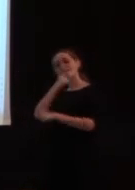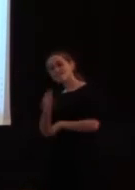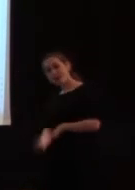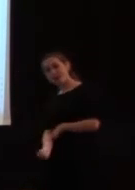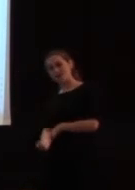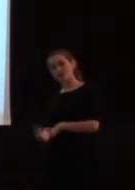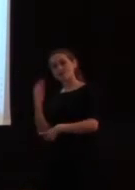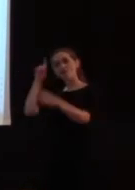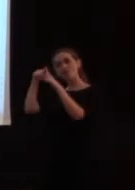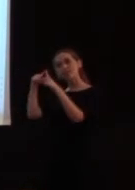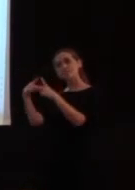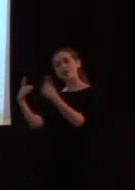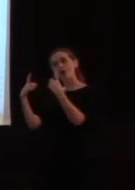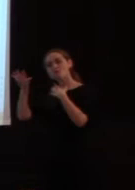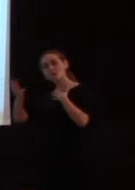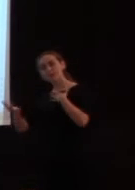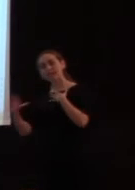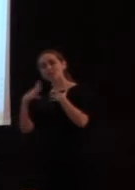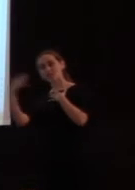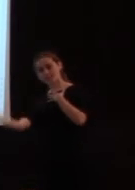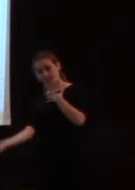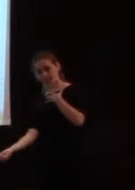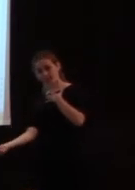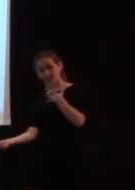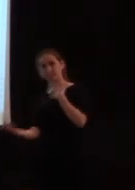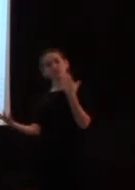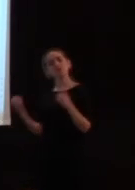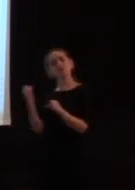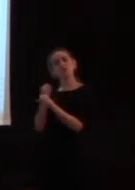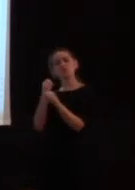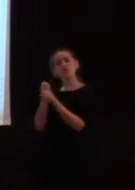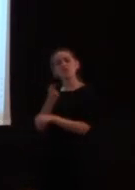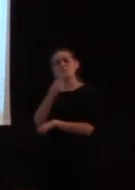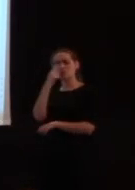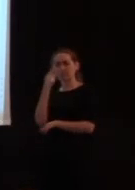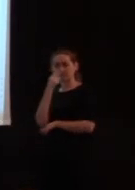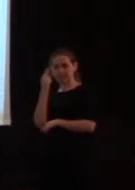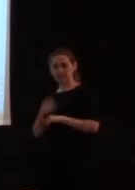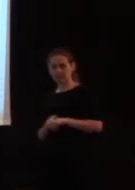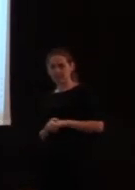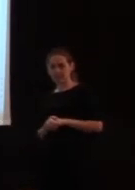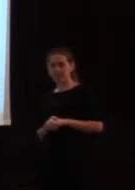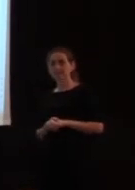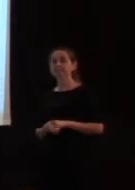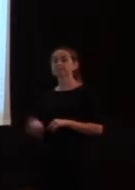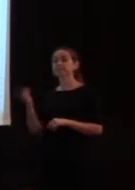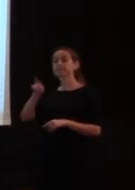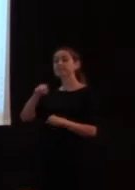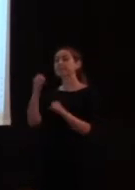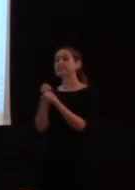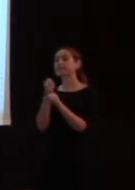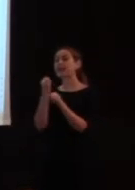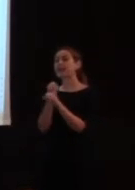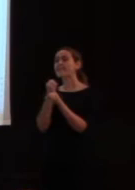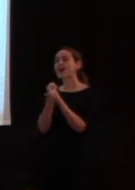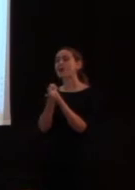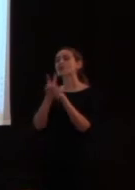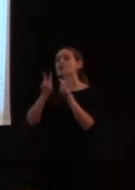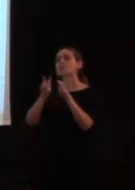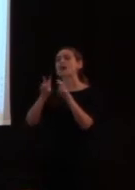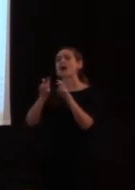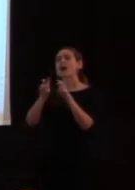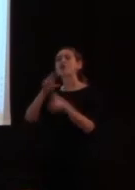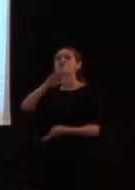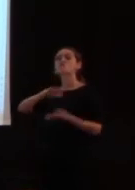nos entienda. Por tanto, fue un trabajo muy interesante desde este punto de vista. Otro trabajo también basado en la competencia